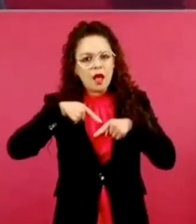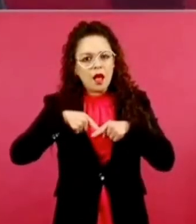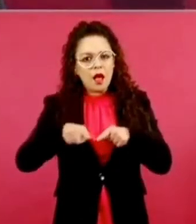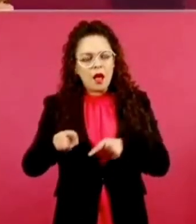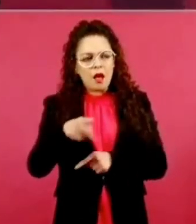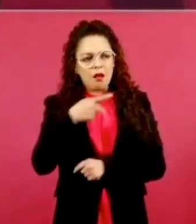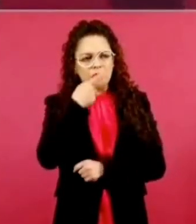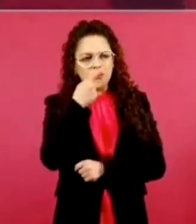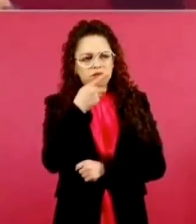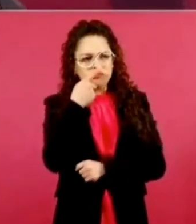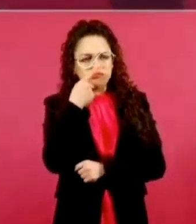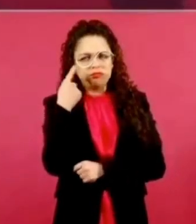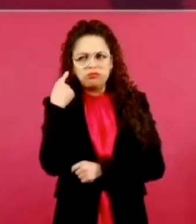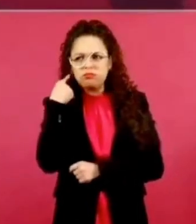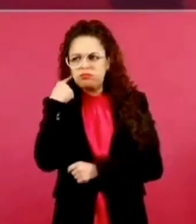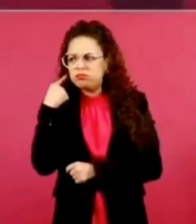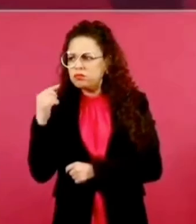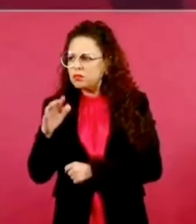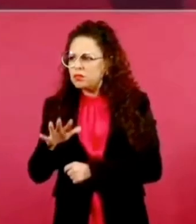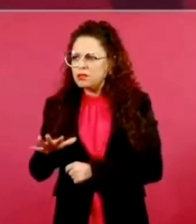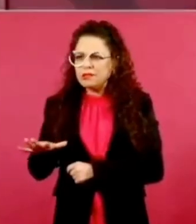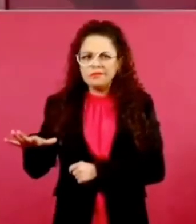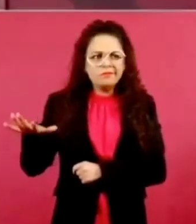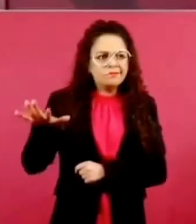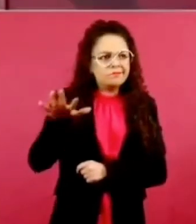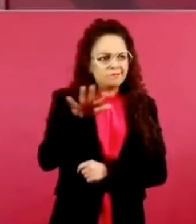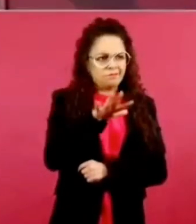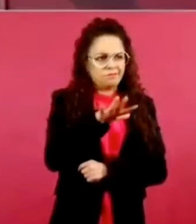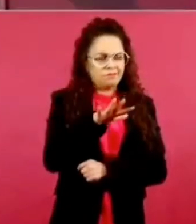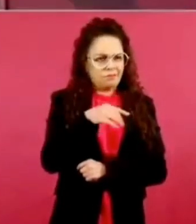Y de repente le reclamé